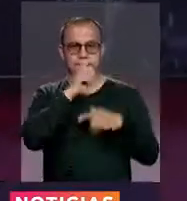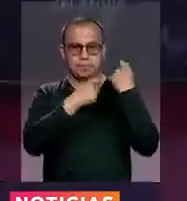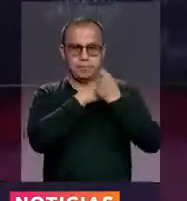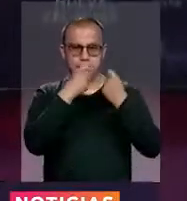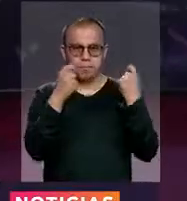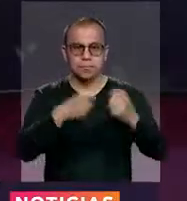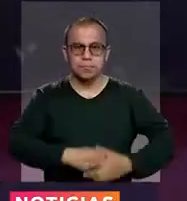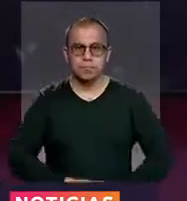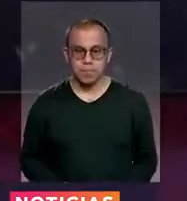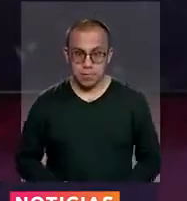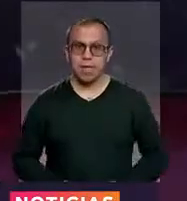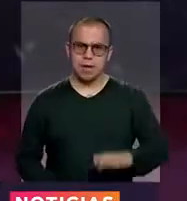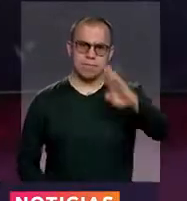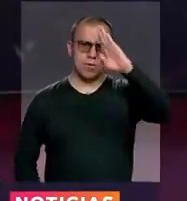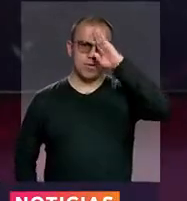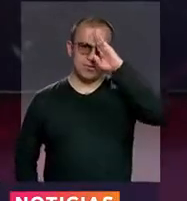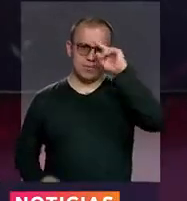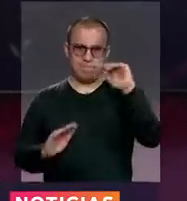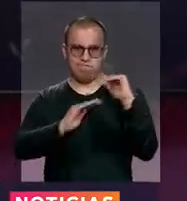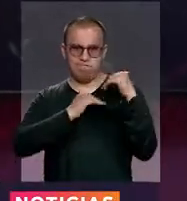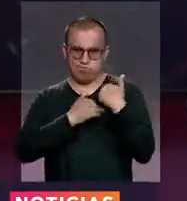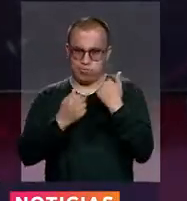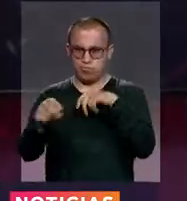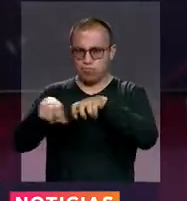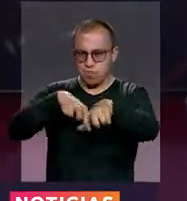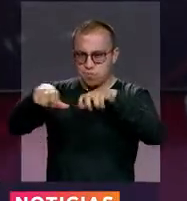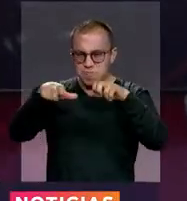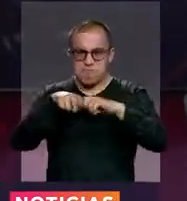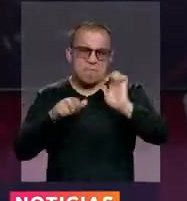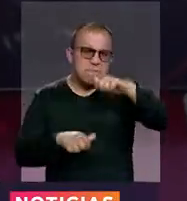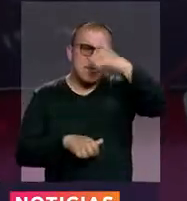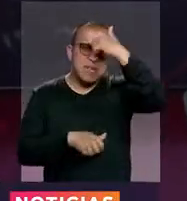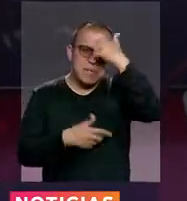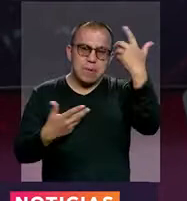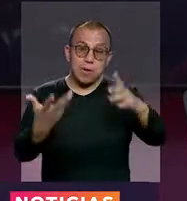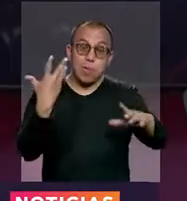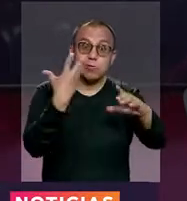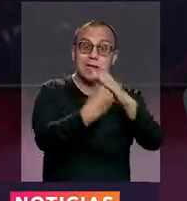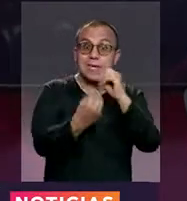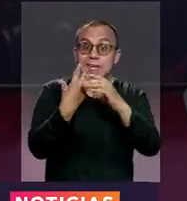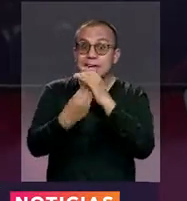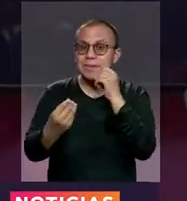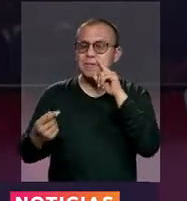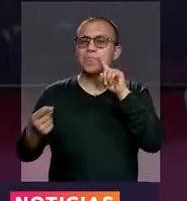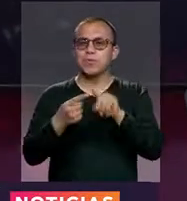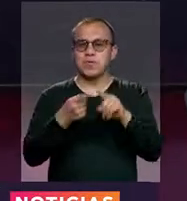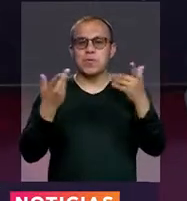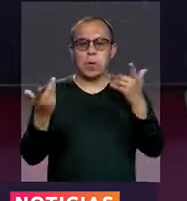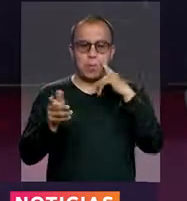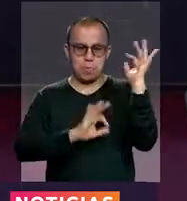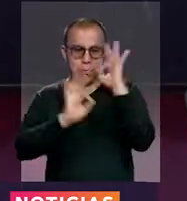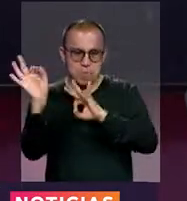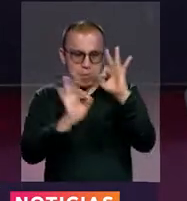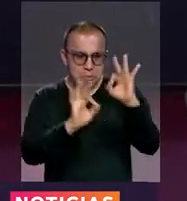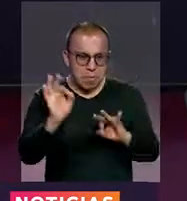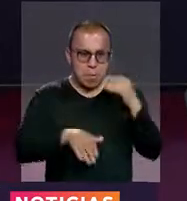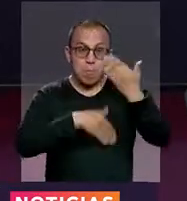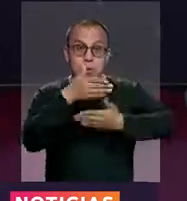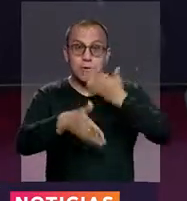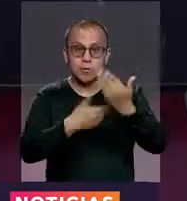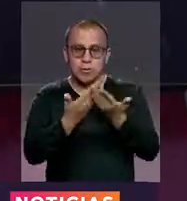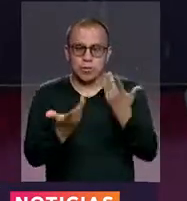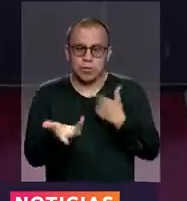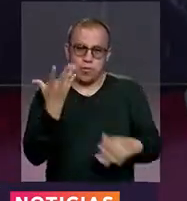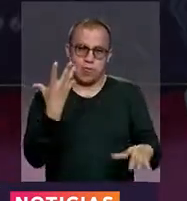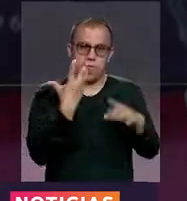La Policía de Tránsito de Bogotá comenzó la vigilancia y control en las principales salidas de la ciudad con la intención de regular la movilidad durante el plan